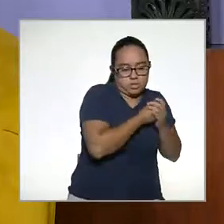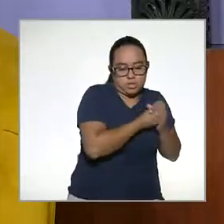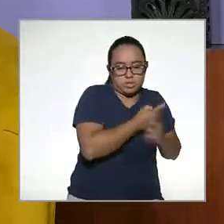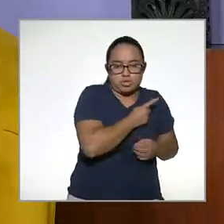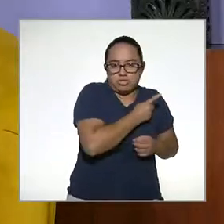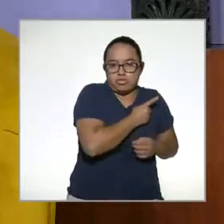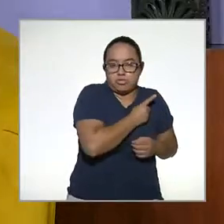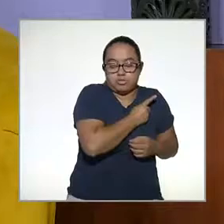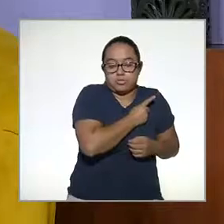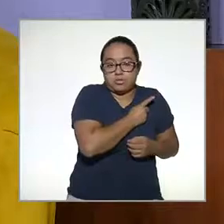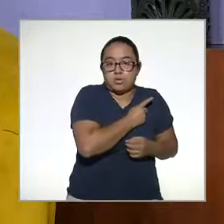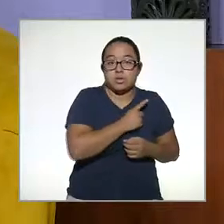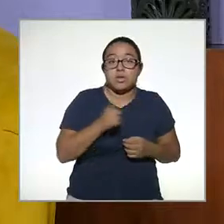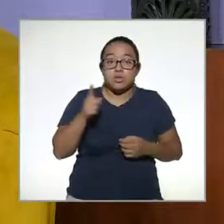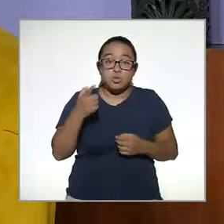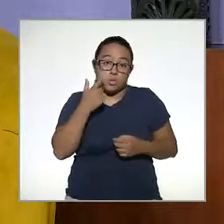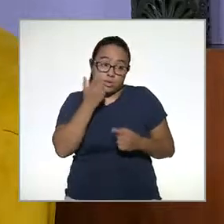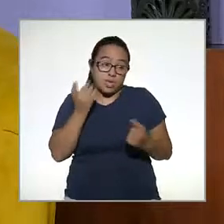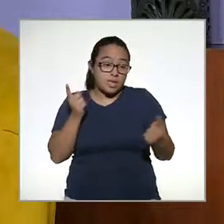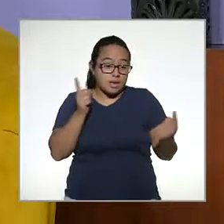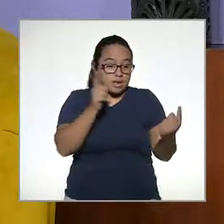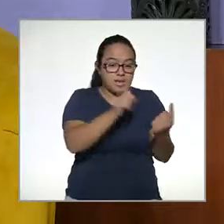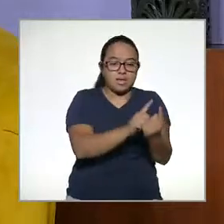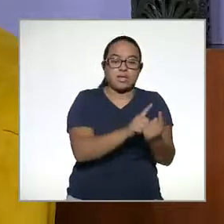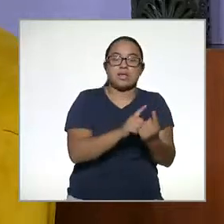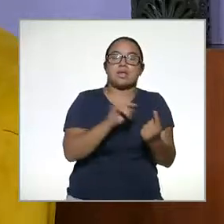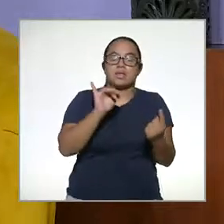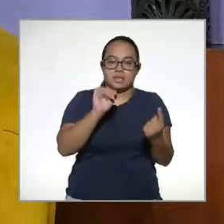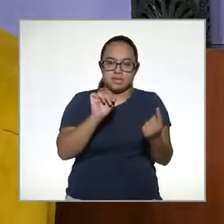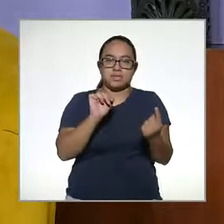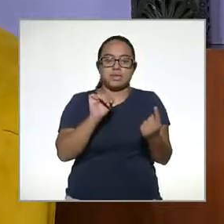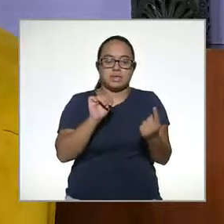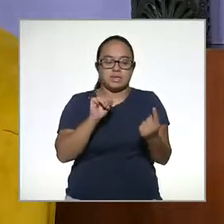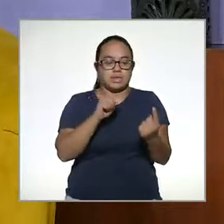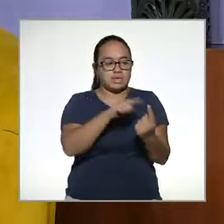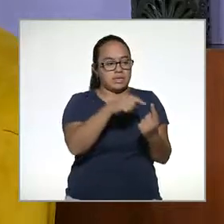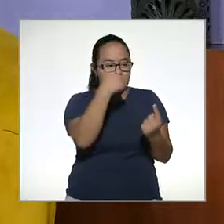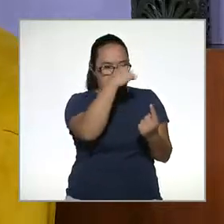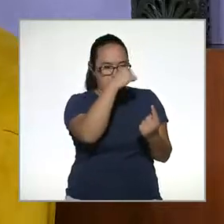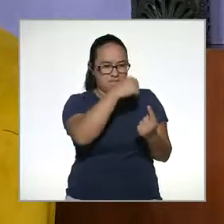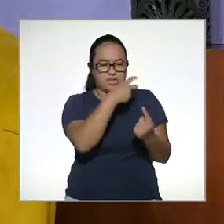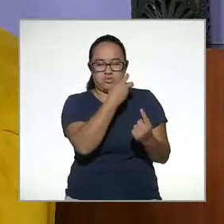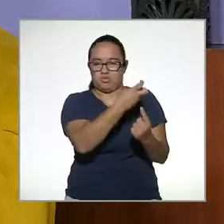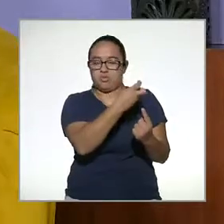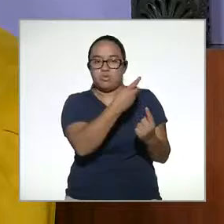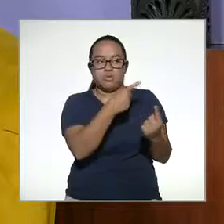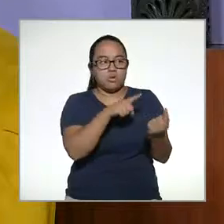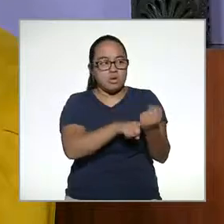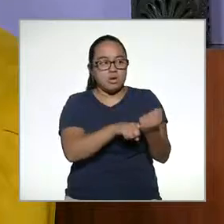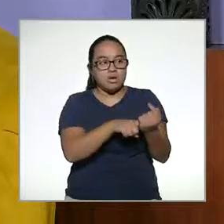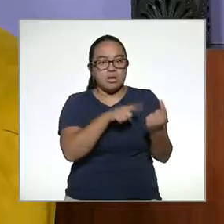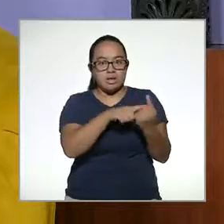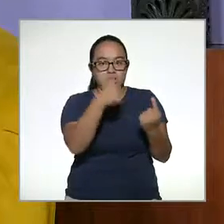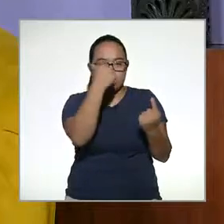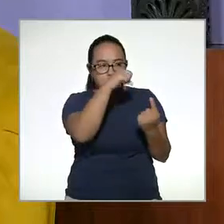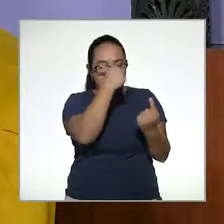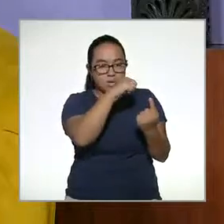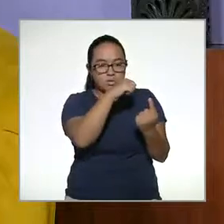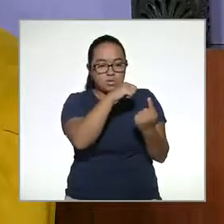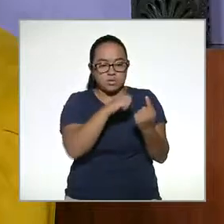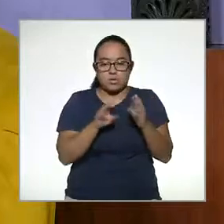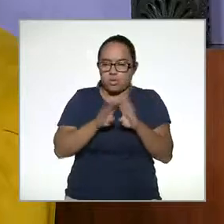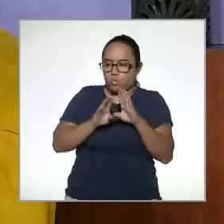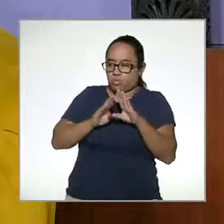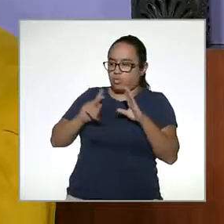para poder entrar a ese mundo de que sí es una introversión, pero es autística, como decía Kanner, o sea, una cuestión ya de una burbuja que